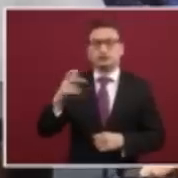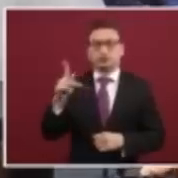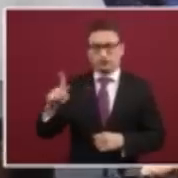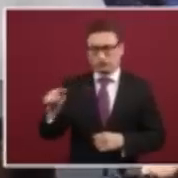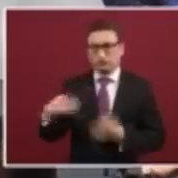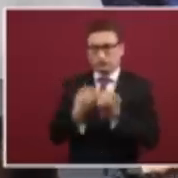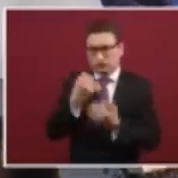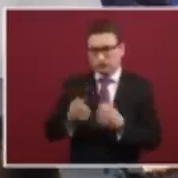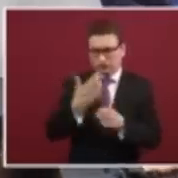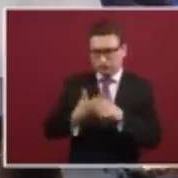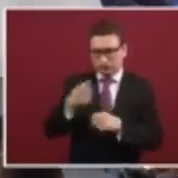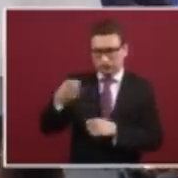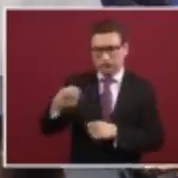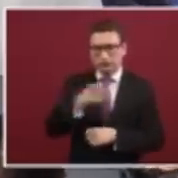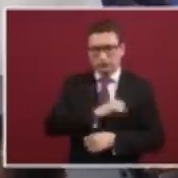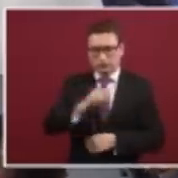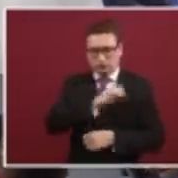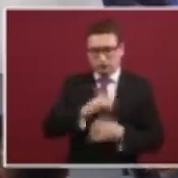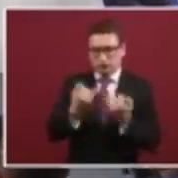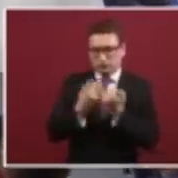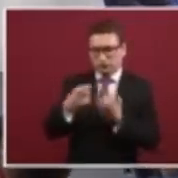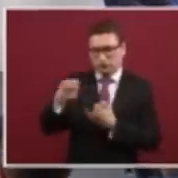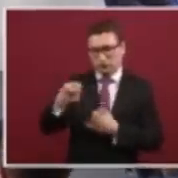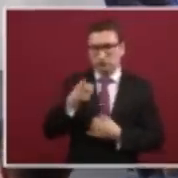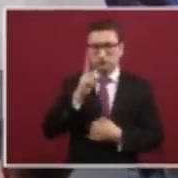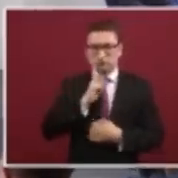oficial mayor de Hacienda